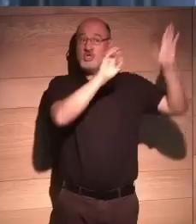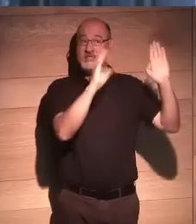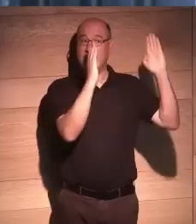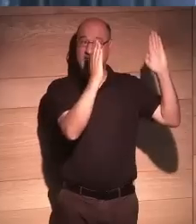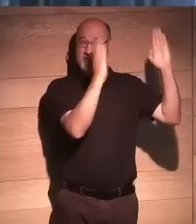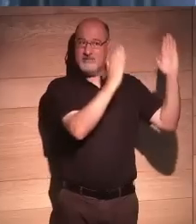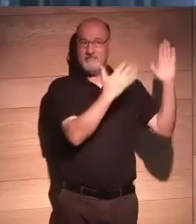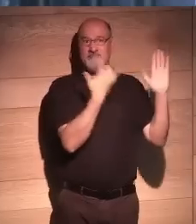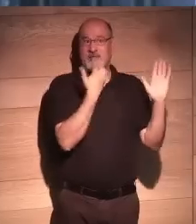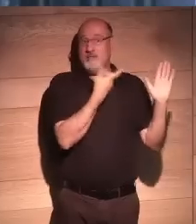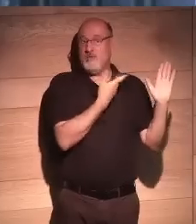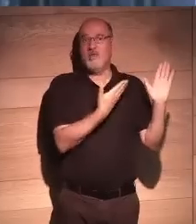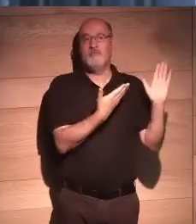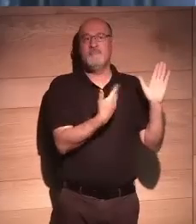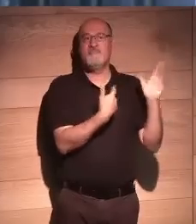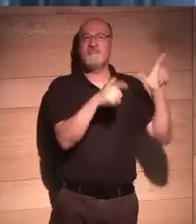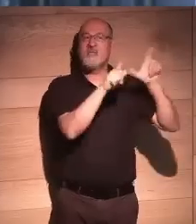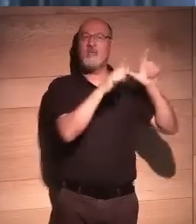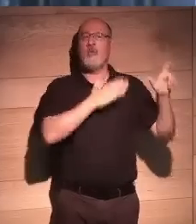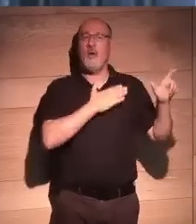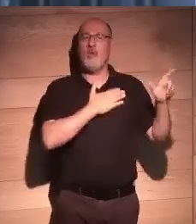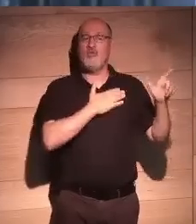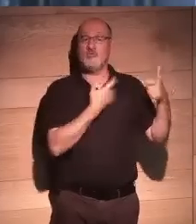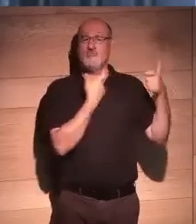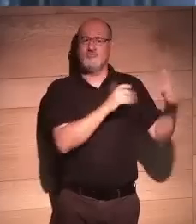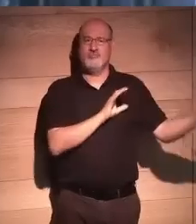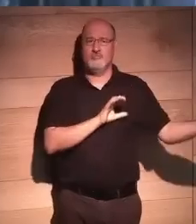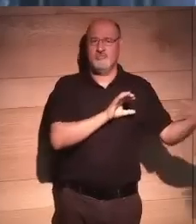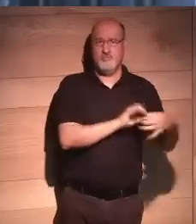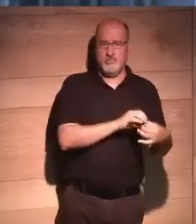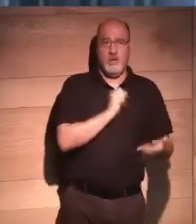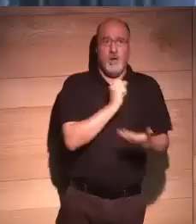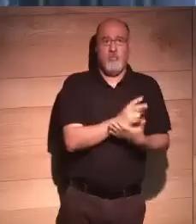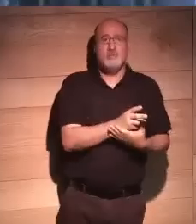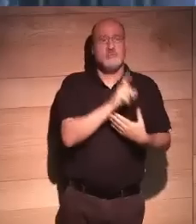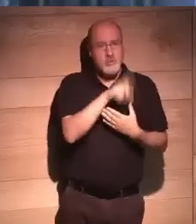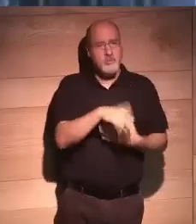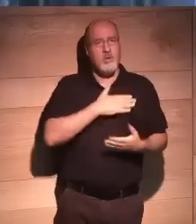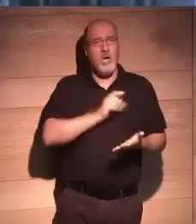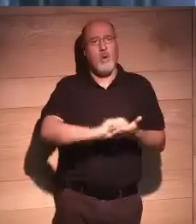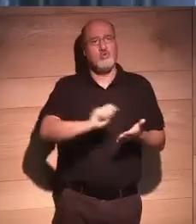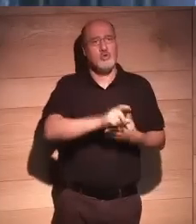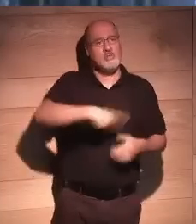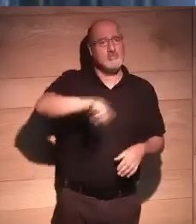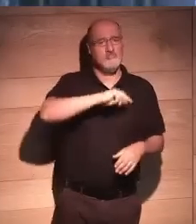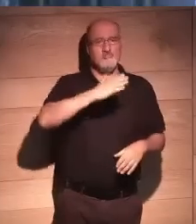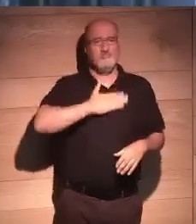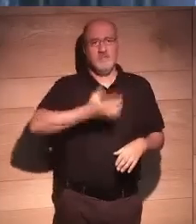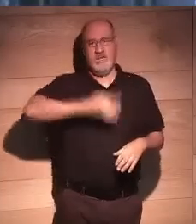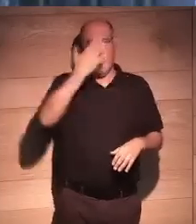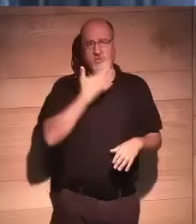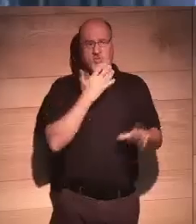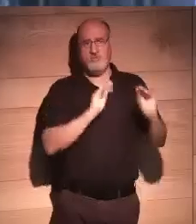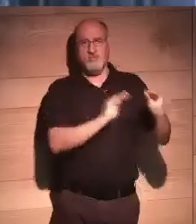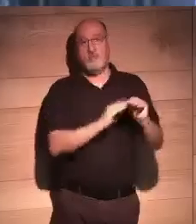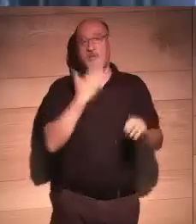ejemplo de televisión de autor. Se creían los autores y se apostaba por los autores. Y también los programas tenían una clara evolución. Tú ves el primer programa